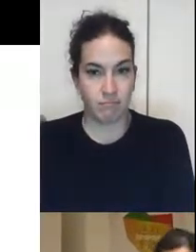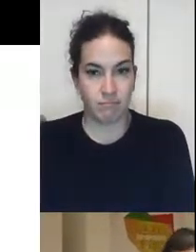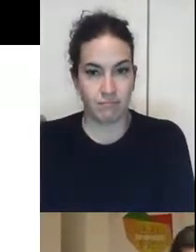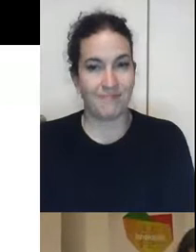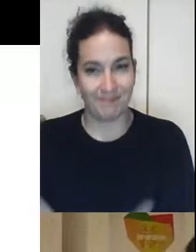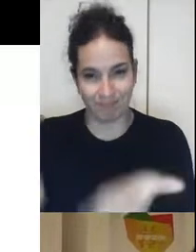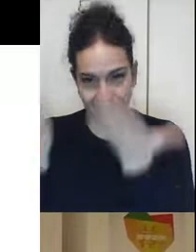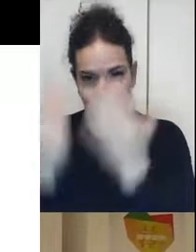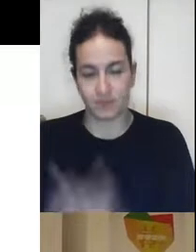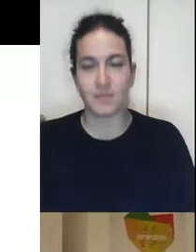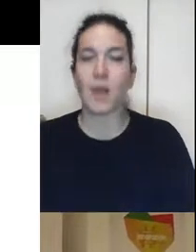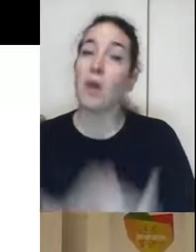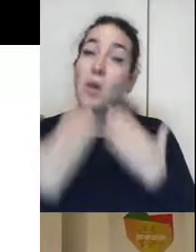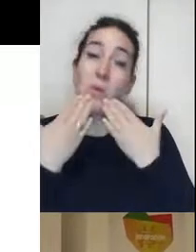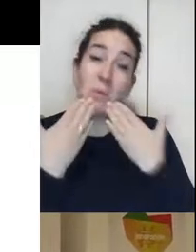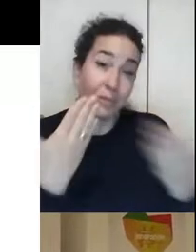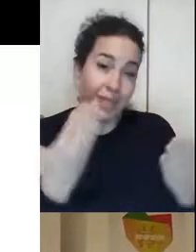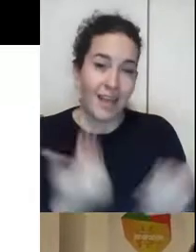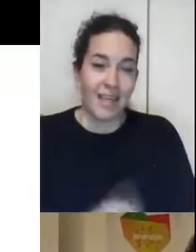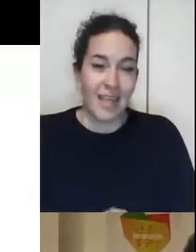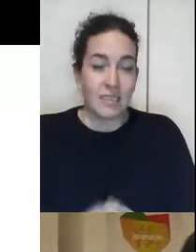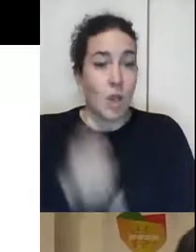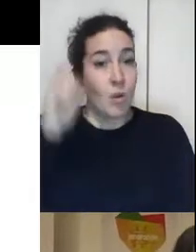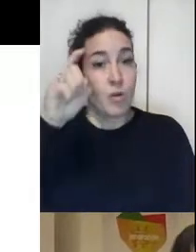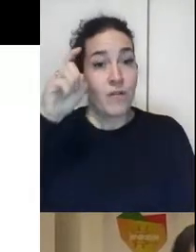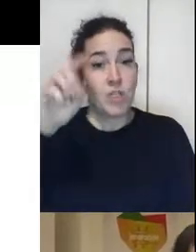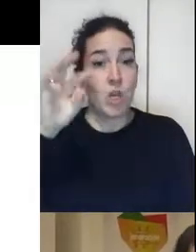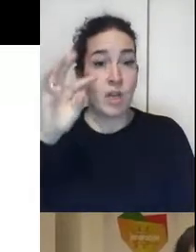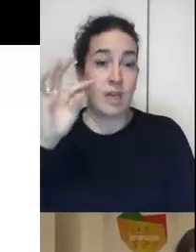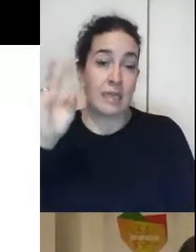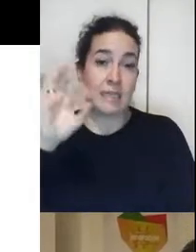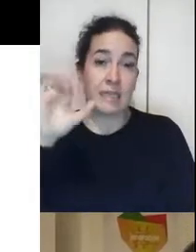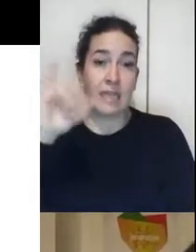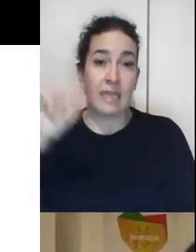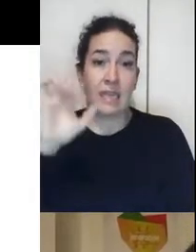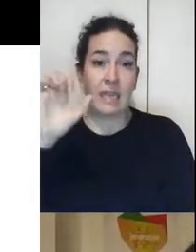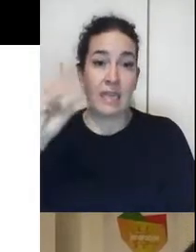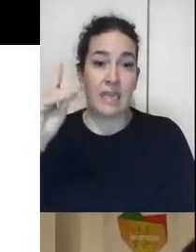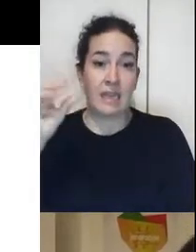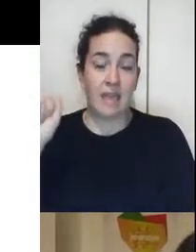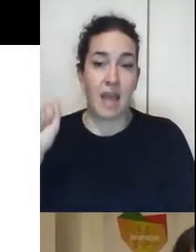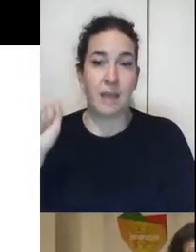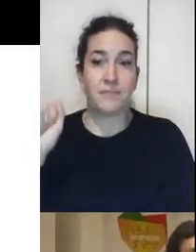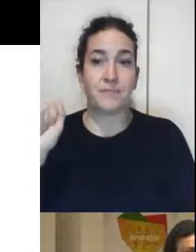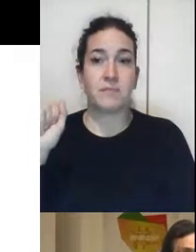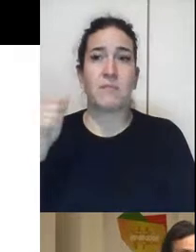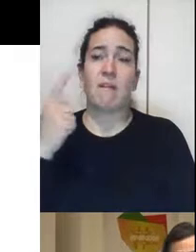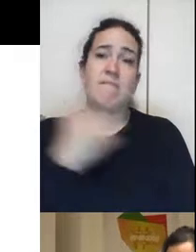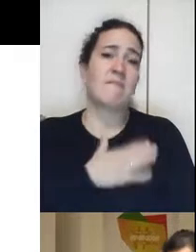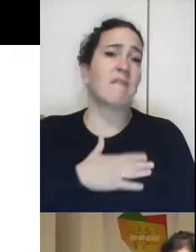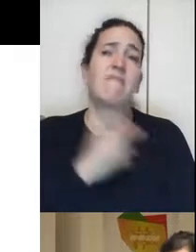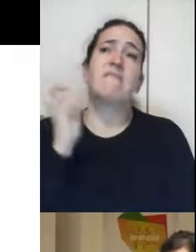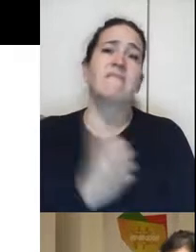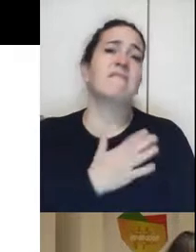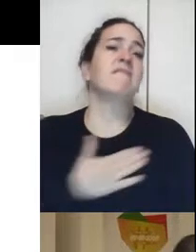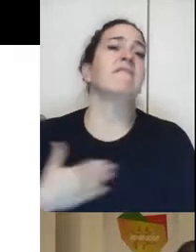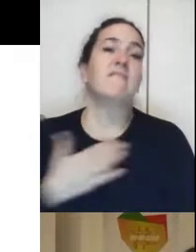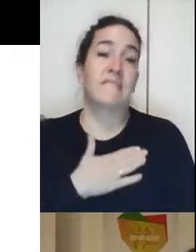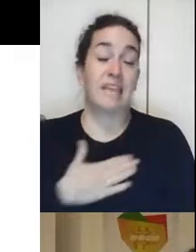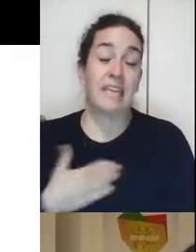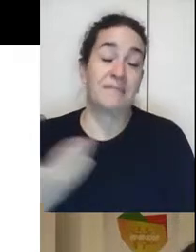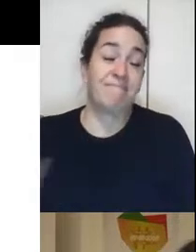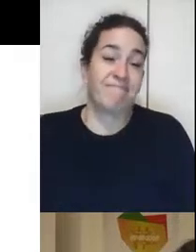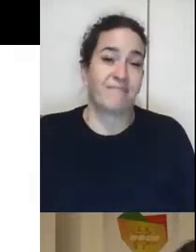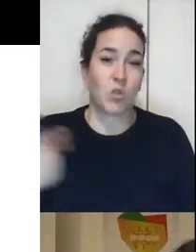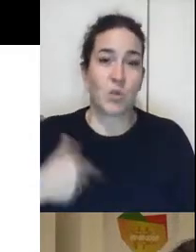Adelante, Vicente. Pues muchísimas gracias. El profesor Carlos Tejeda, al profesor Carlos Tejeda le habría encantado estar aquí con nosotros hoy. Está